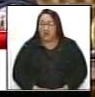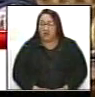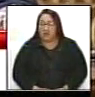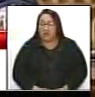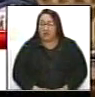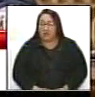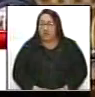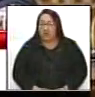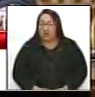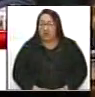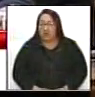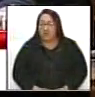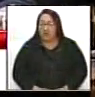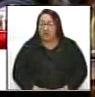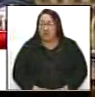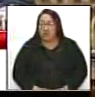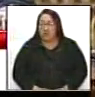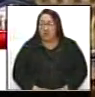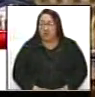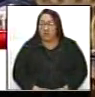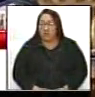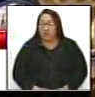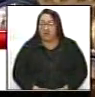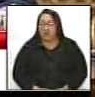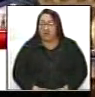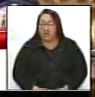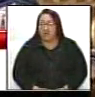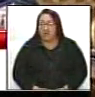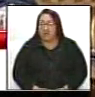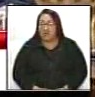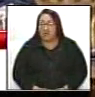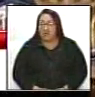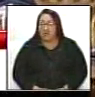¿Algo más, despacho? ¿Nada más?